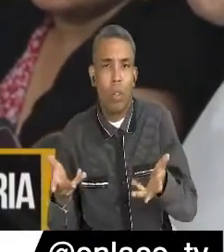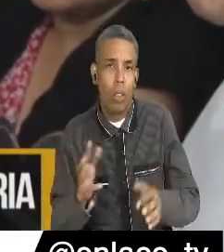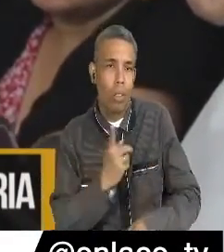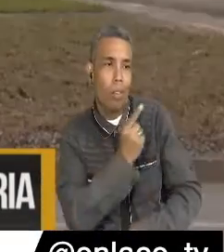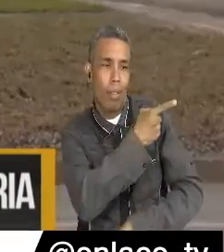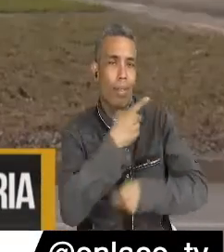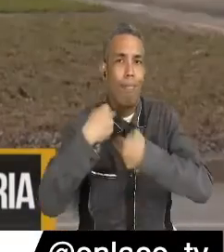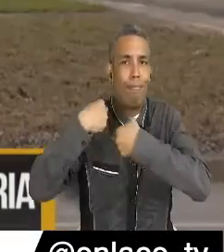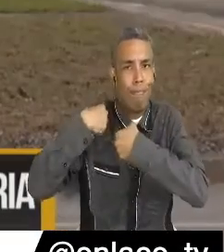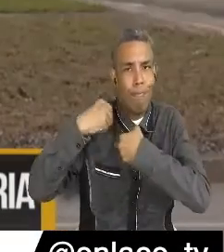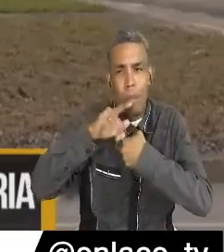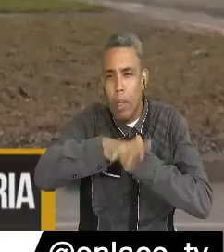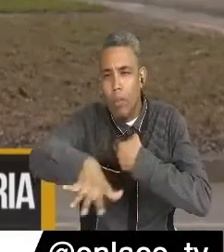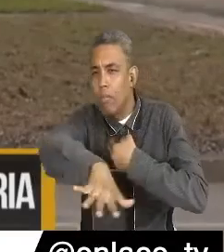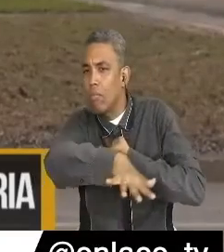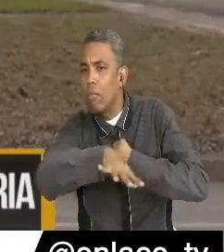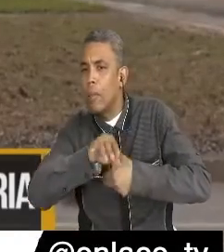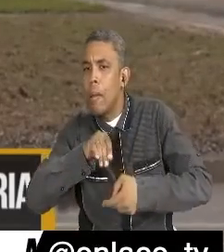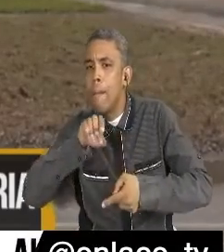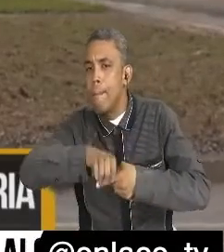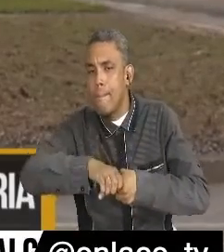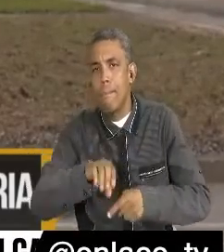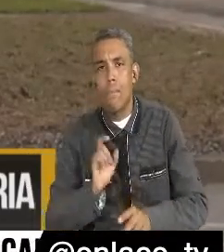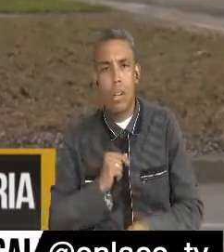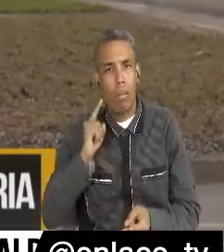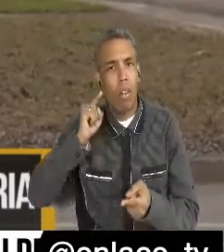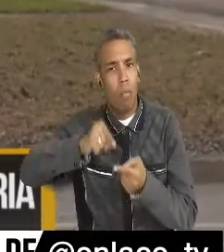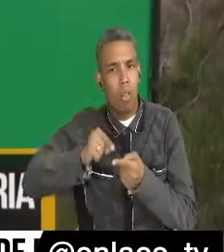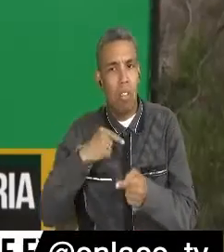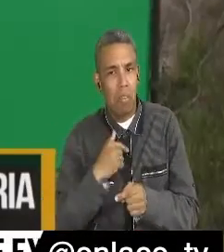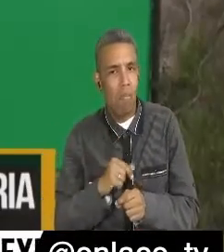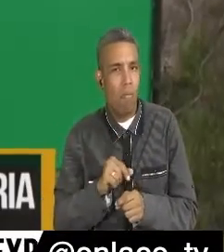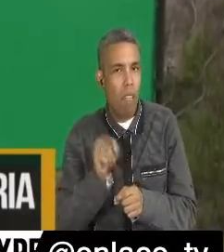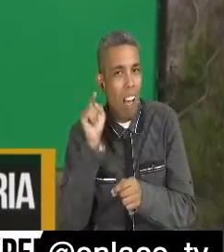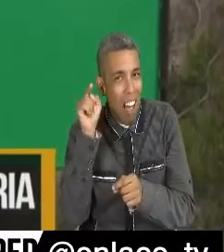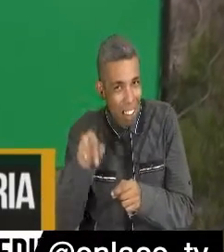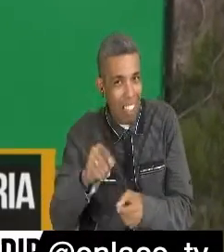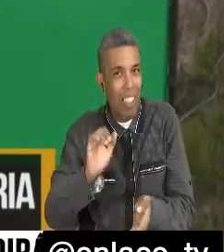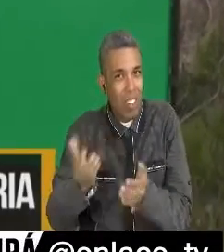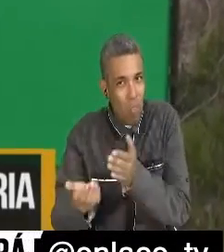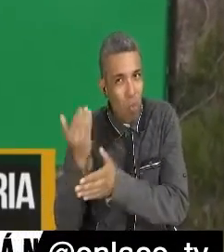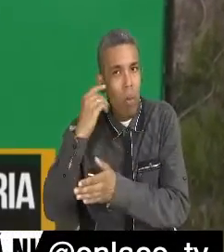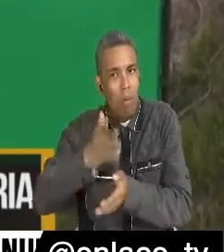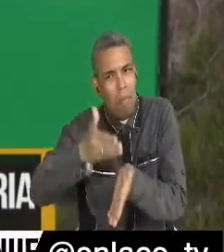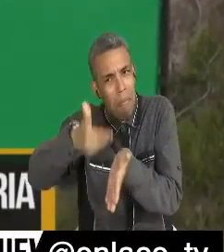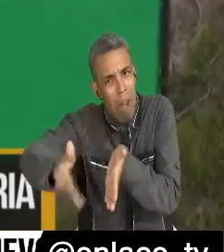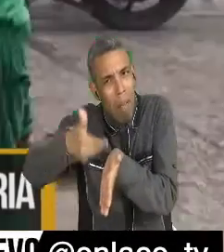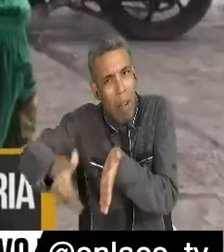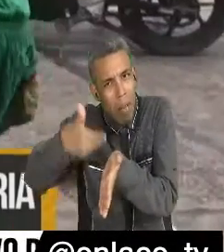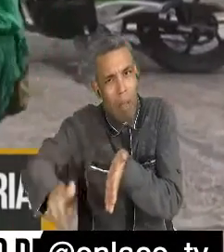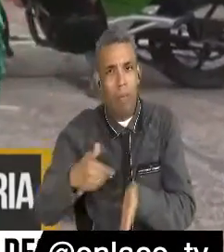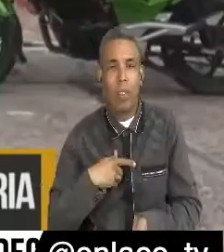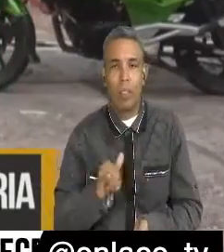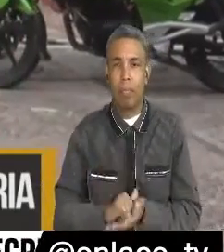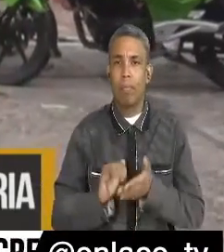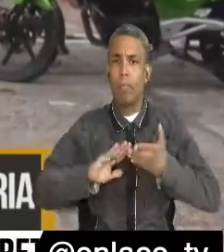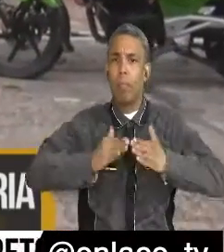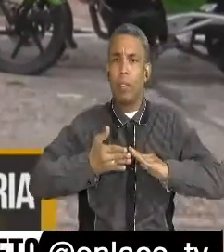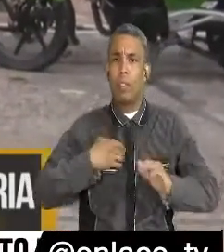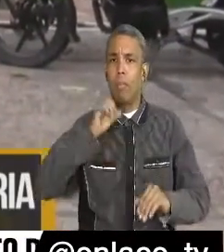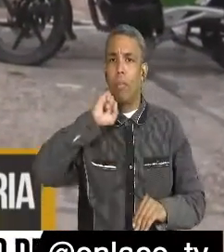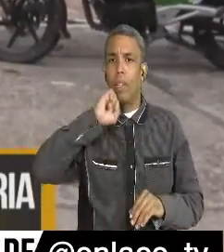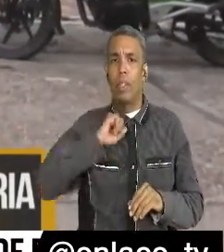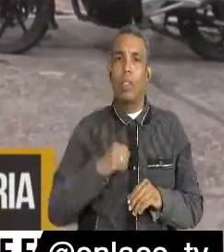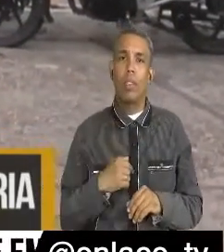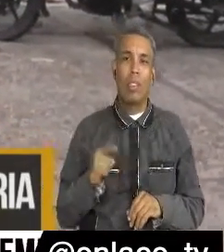de basura. No se descarta que mientras se define el nuevo sitio de disposición final de basuras para la ciudad, los barranqueños por obligación